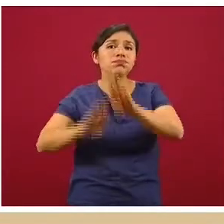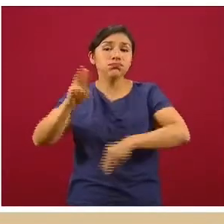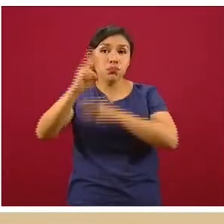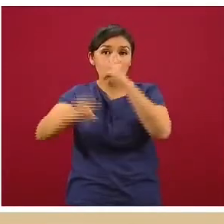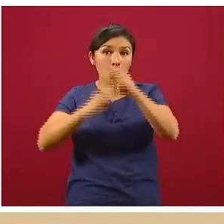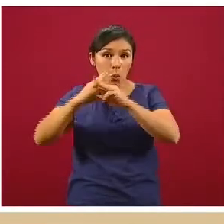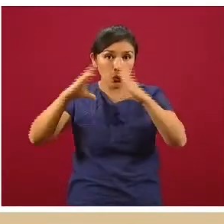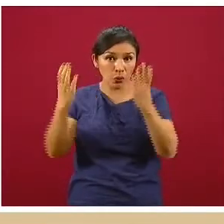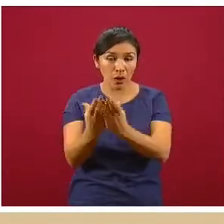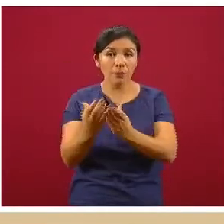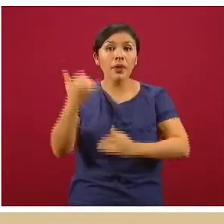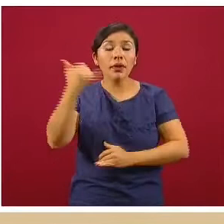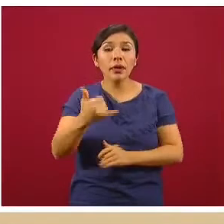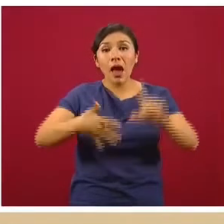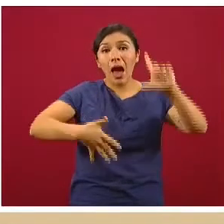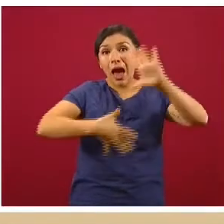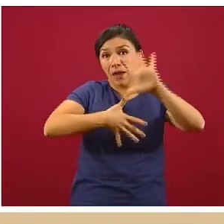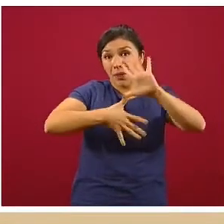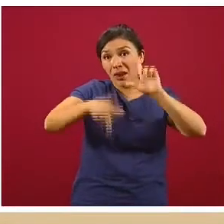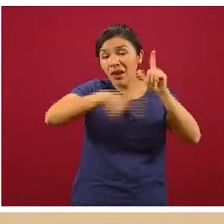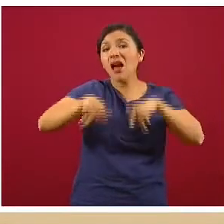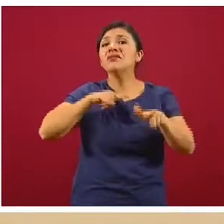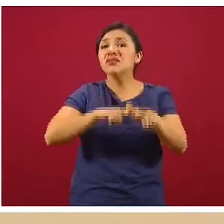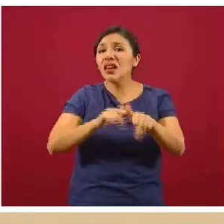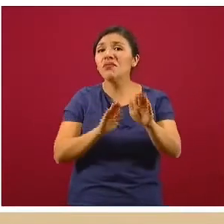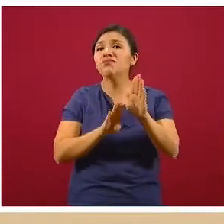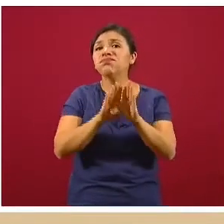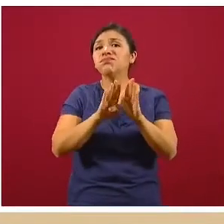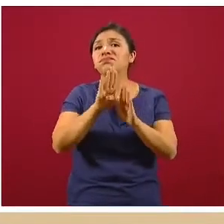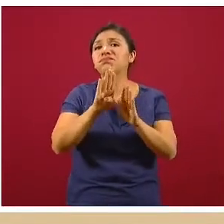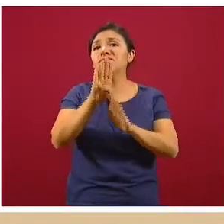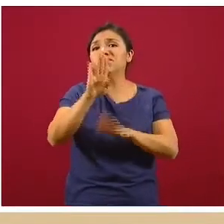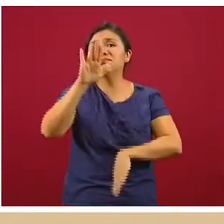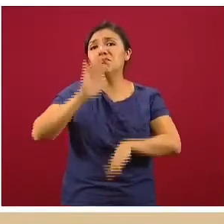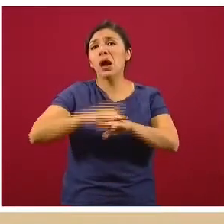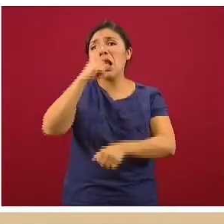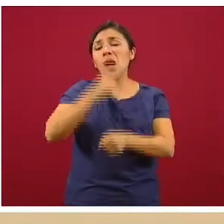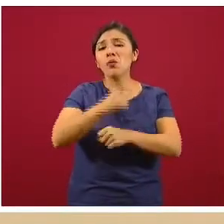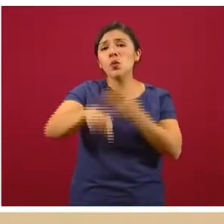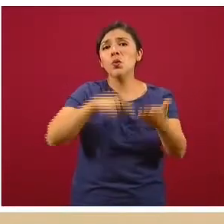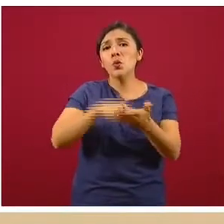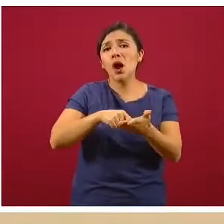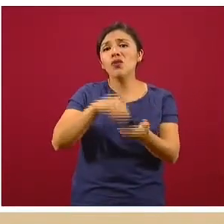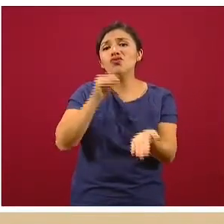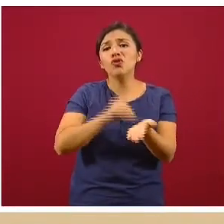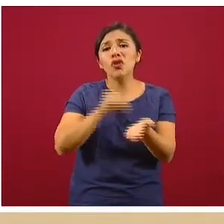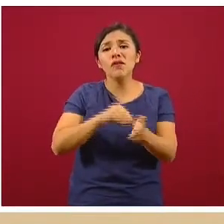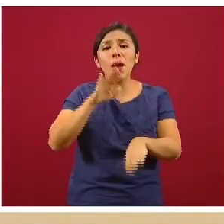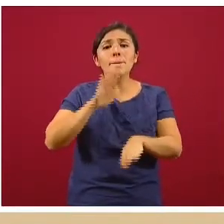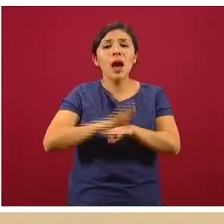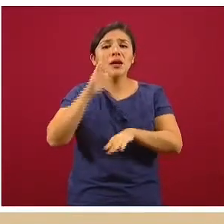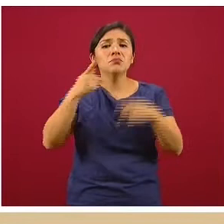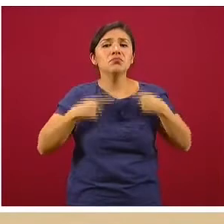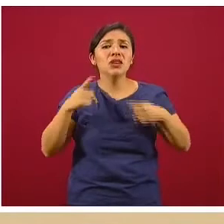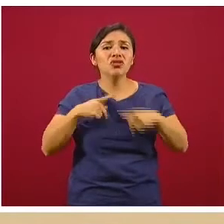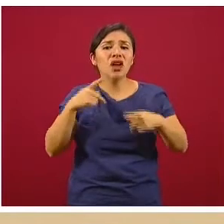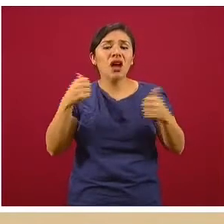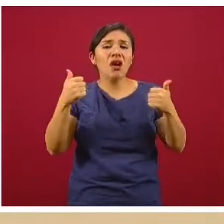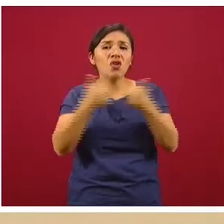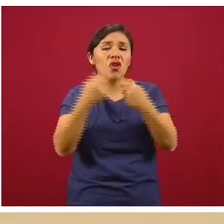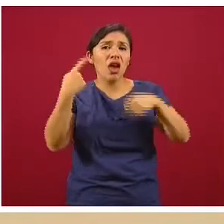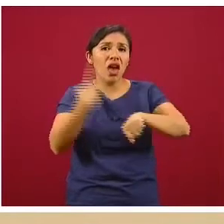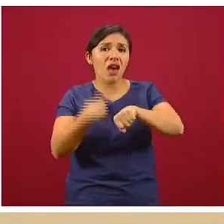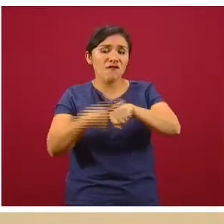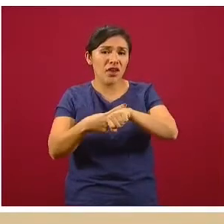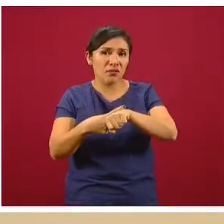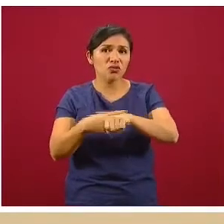global y la región de América sigue subiendo su representación como la zona con mayor actividad en los últimos